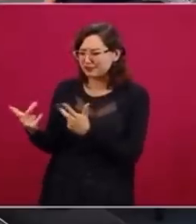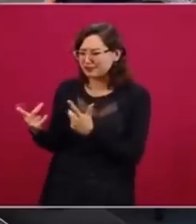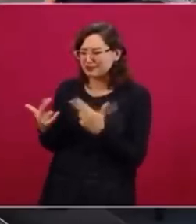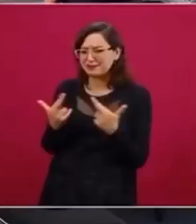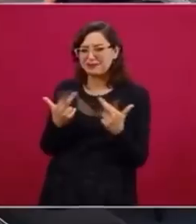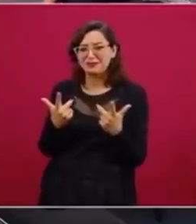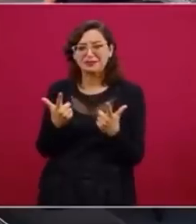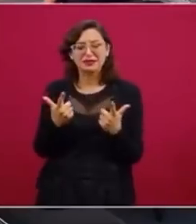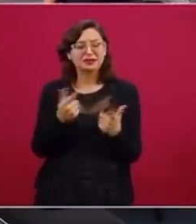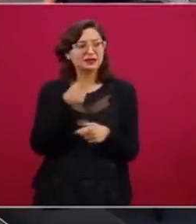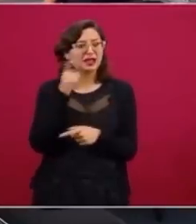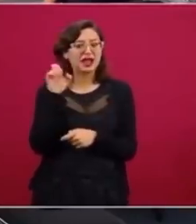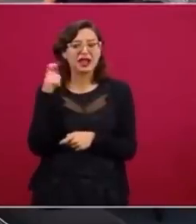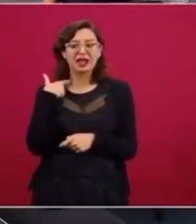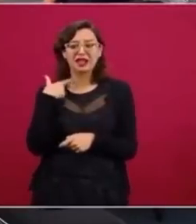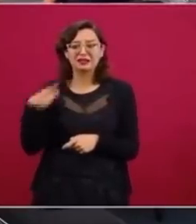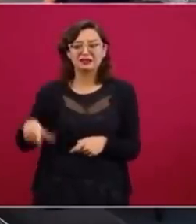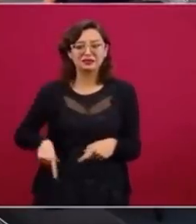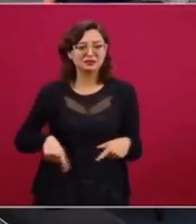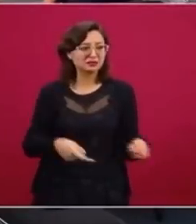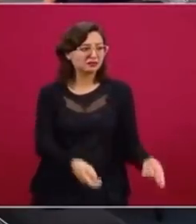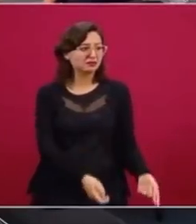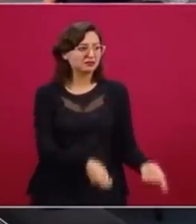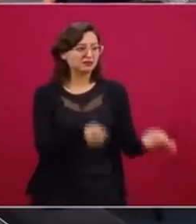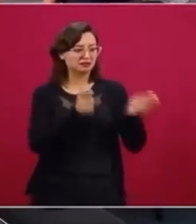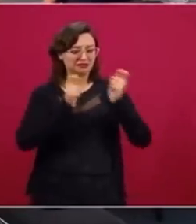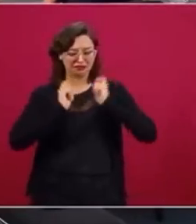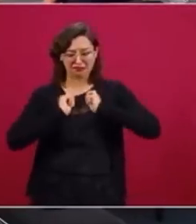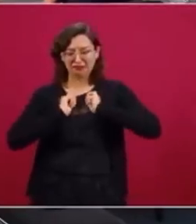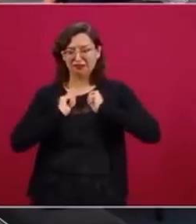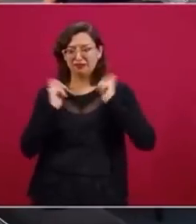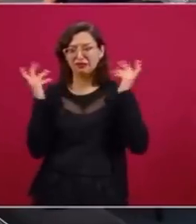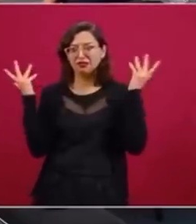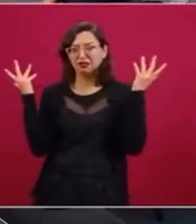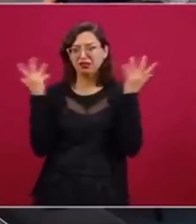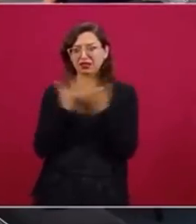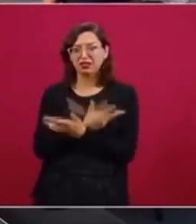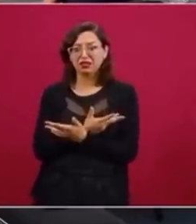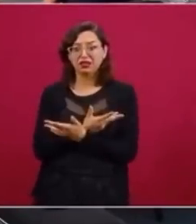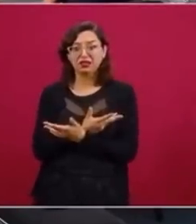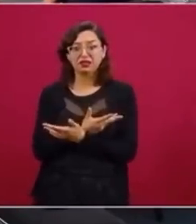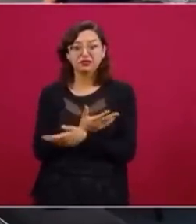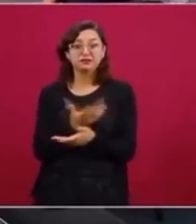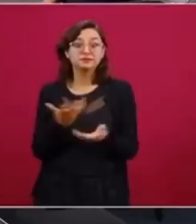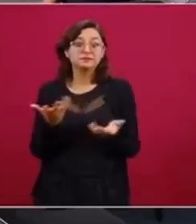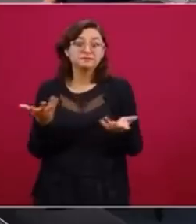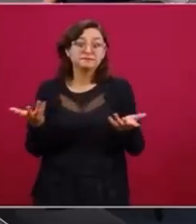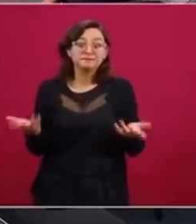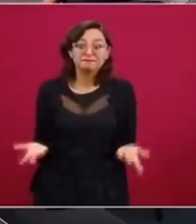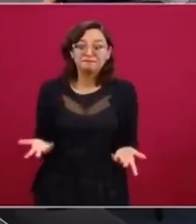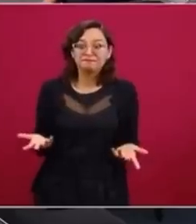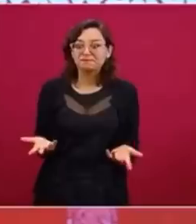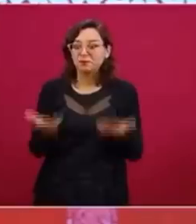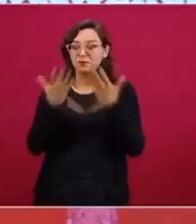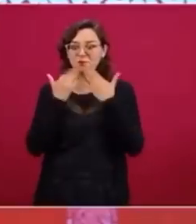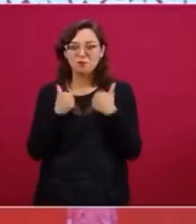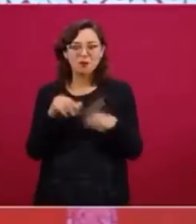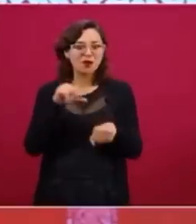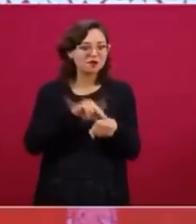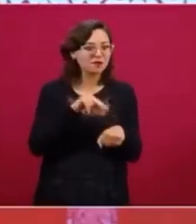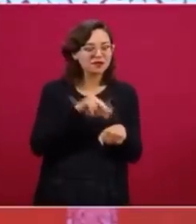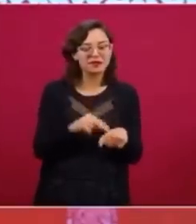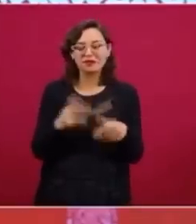Bueno, un ejemplo. Ya sabemos, no hay los médicos que necesitamos, no hay los